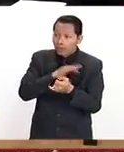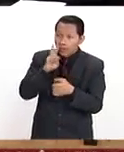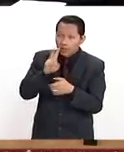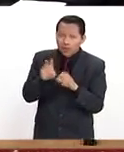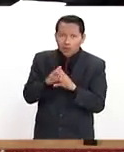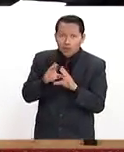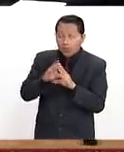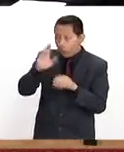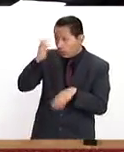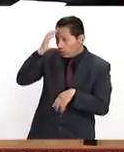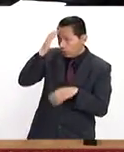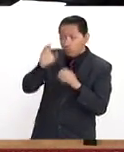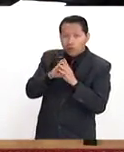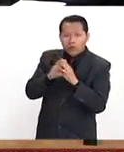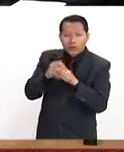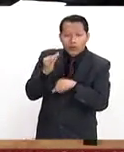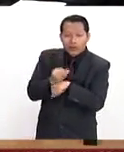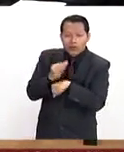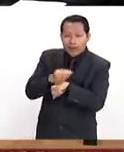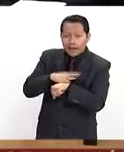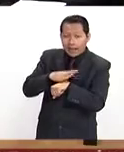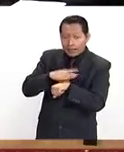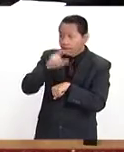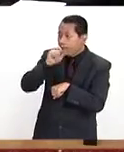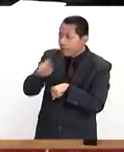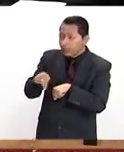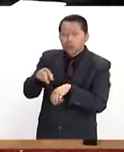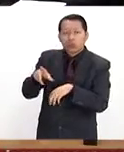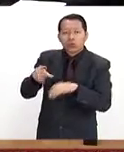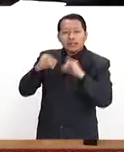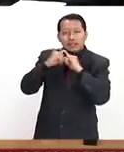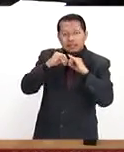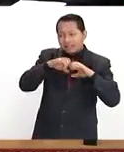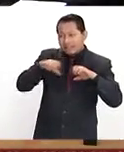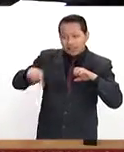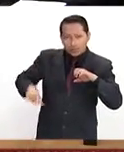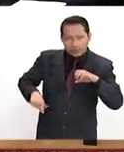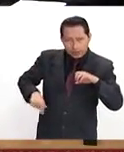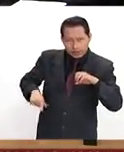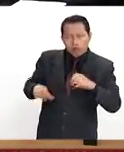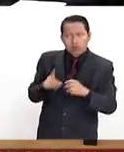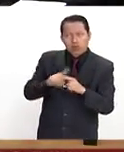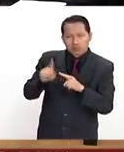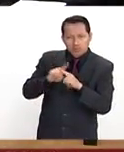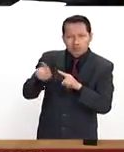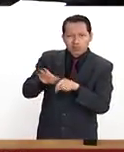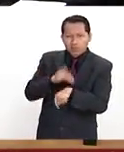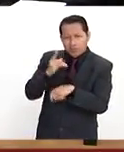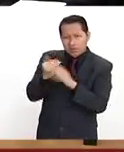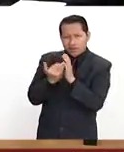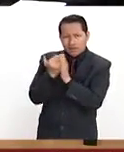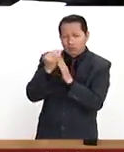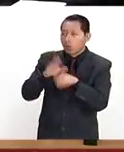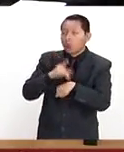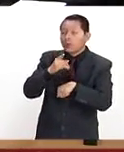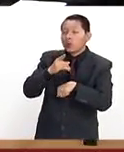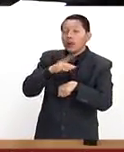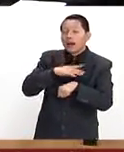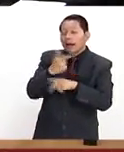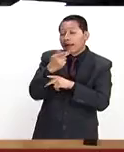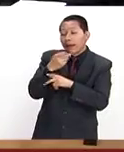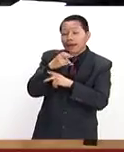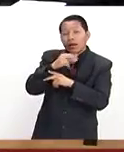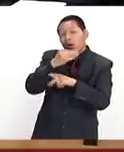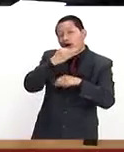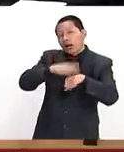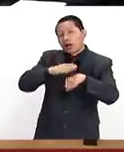ejemplo, en el reconocimiento que está habiendo por parte también de las instituciones públicas, ¿no? Ha habido un aumento, por ejemplo, en las alertas de género en